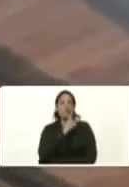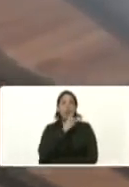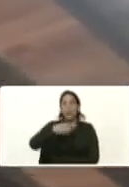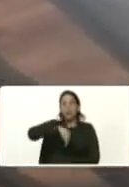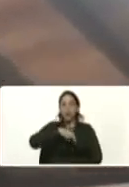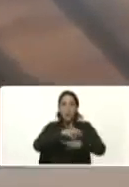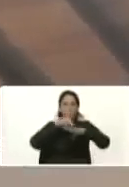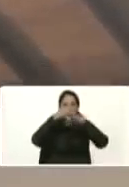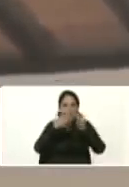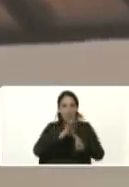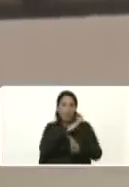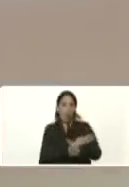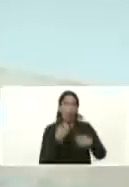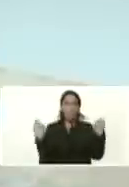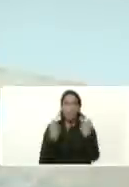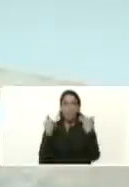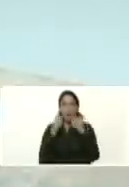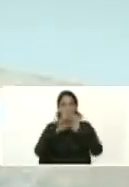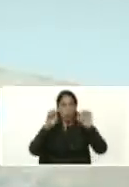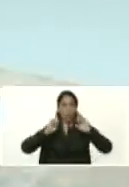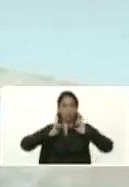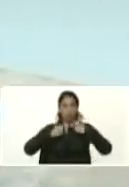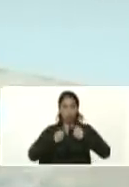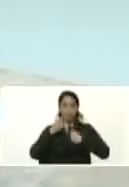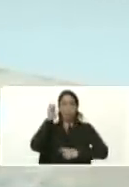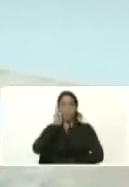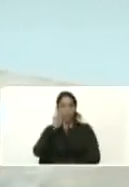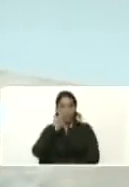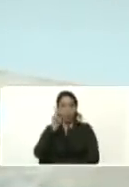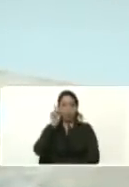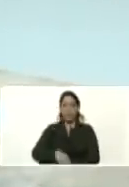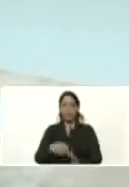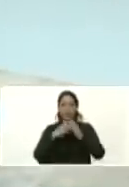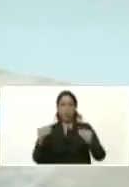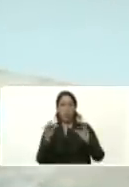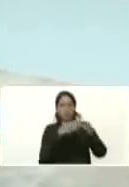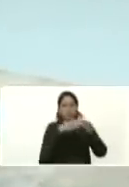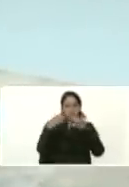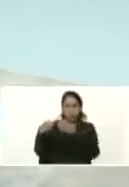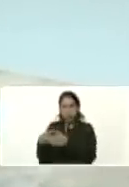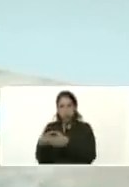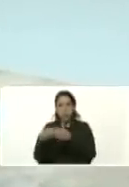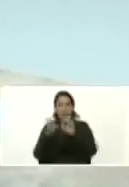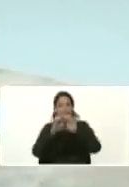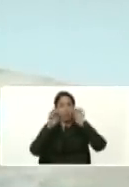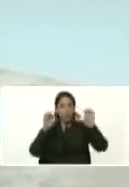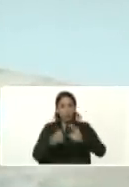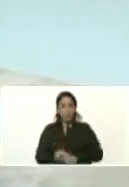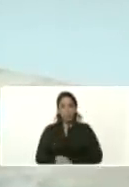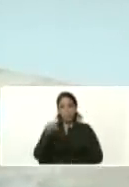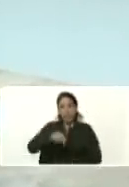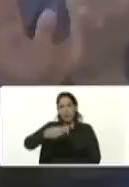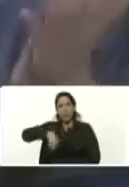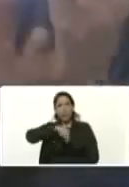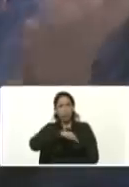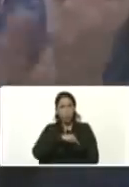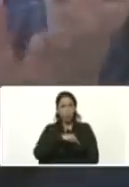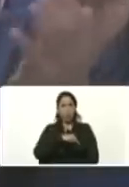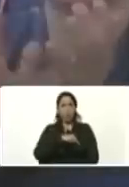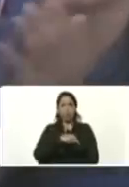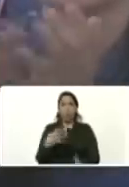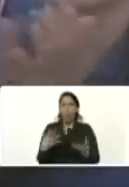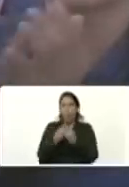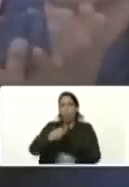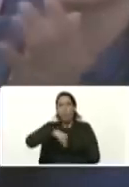ministro de poder popular para la educación aristóbulo cultura y todo el equipo de educación aquí estamos con nuestro